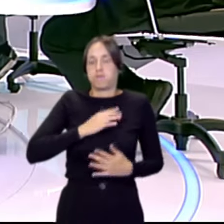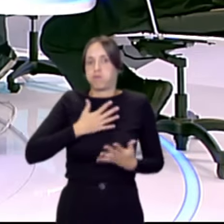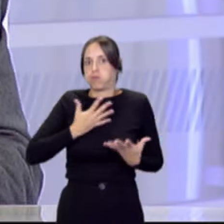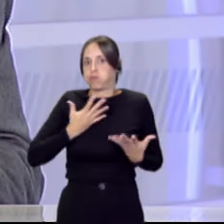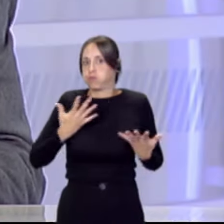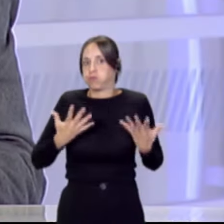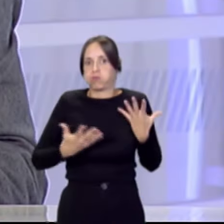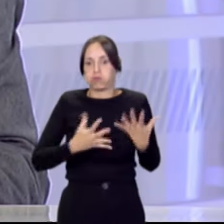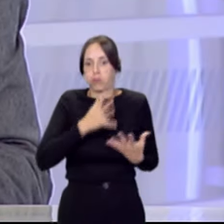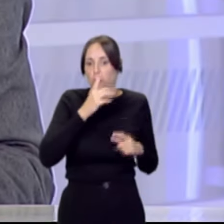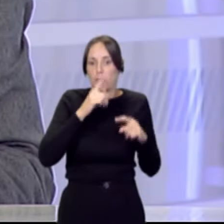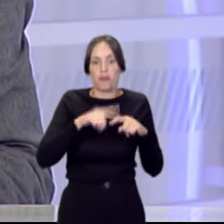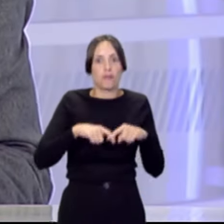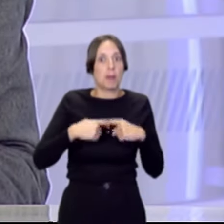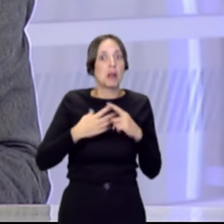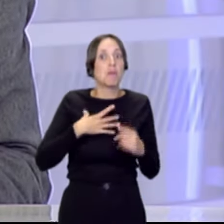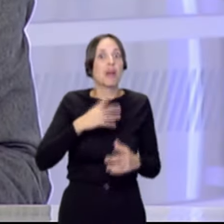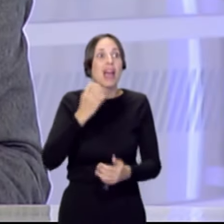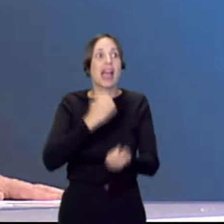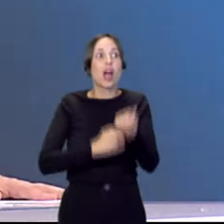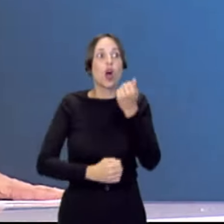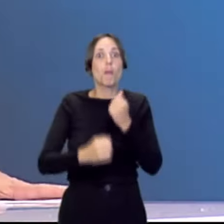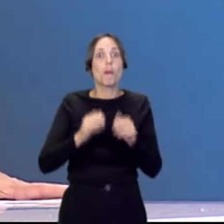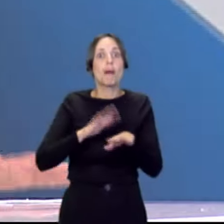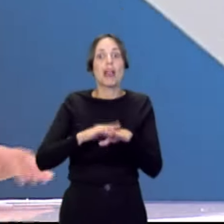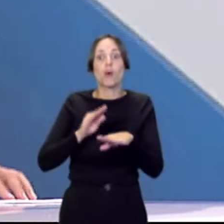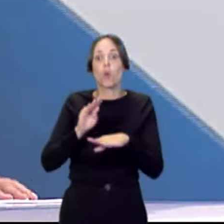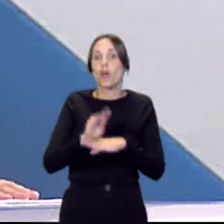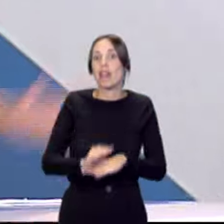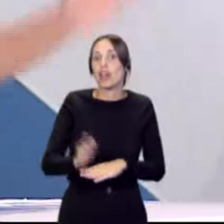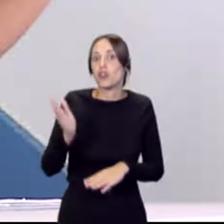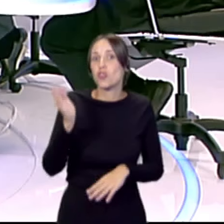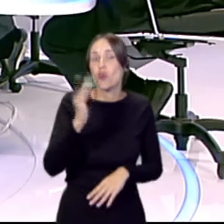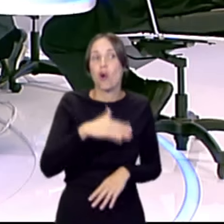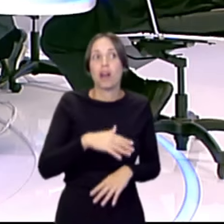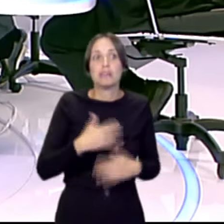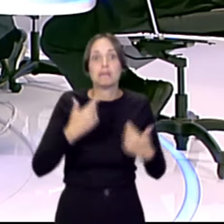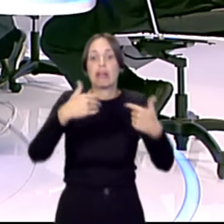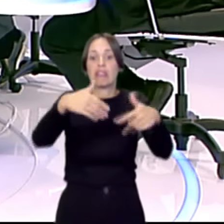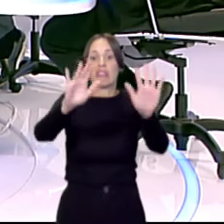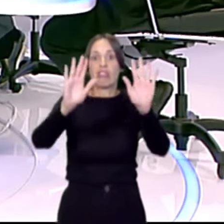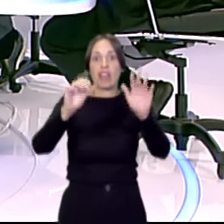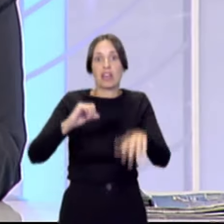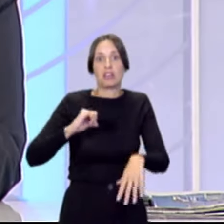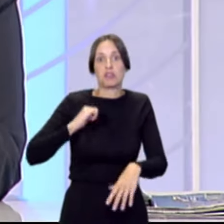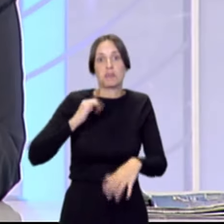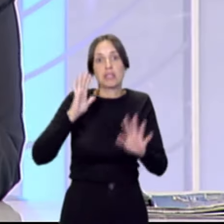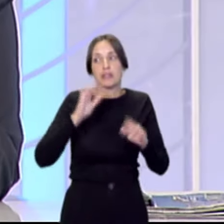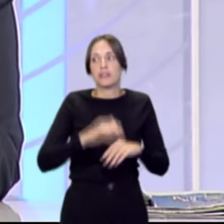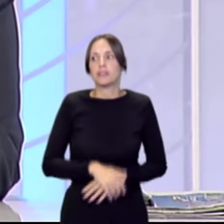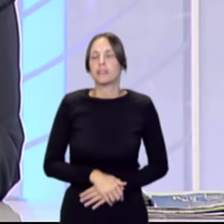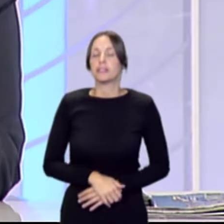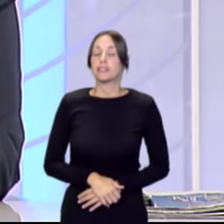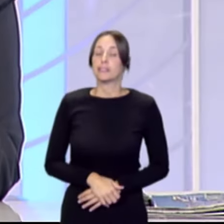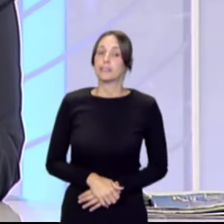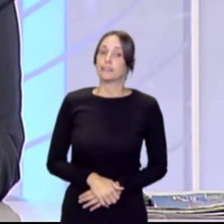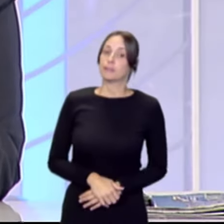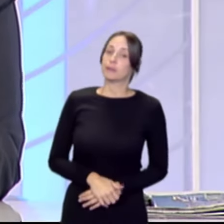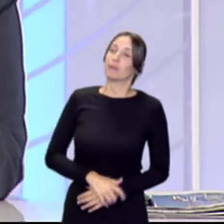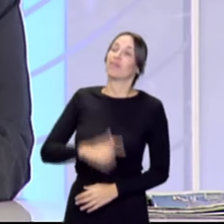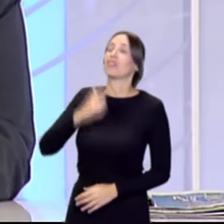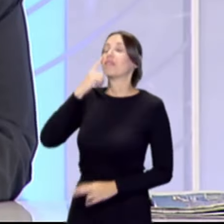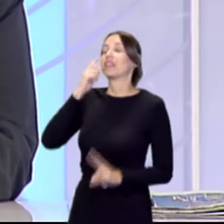quizás porque no tienen los recursos económicos también para mantener a esas personas en la atención que tienen y los dejan en los hospitales. Una cierta tendencia a ser tolerante con la desgracia,